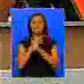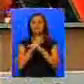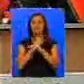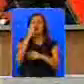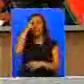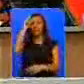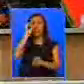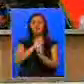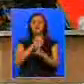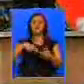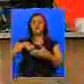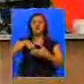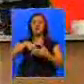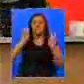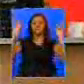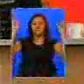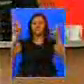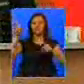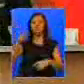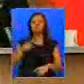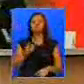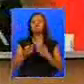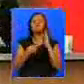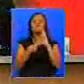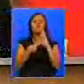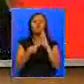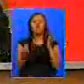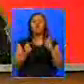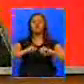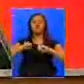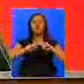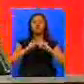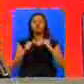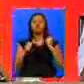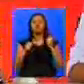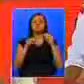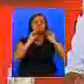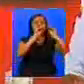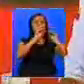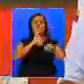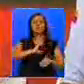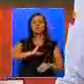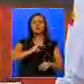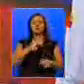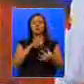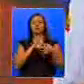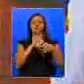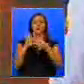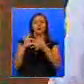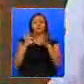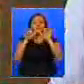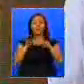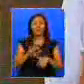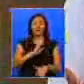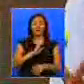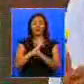Barreras. Con el modelo de gestión, con la asistencia técnica de los compañeros de la Secretaría